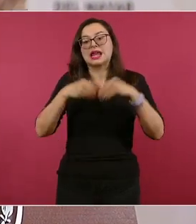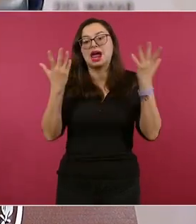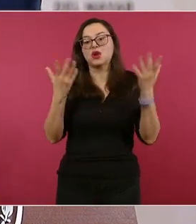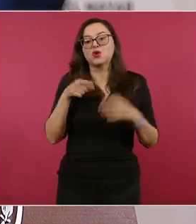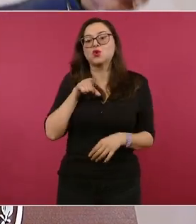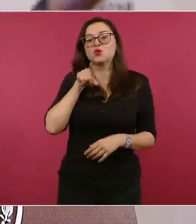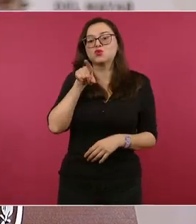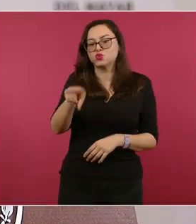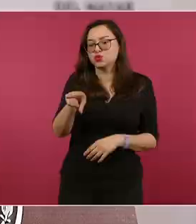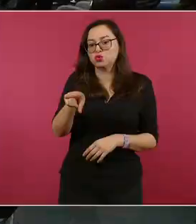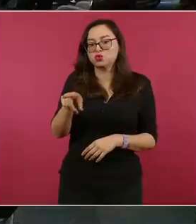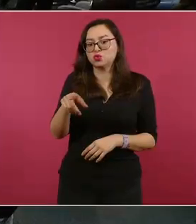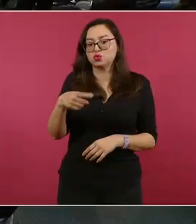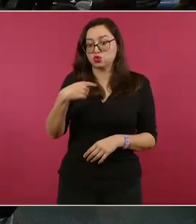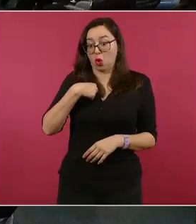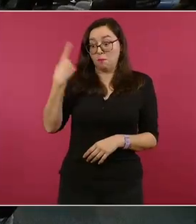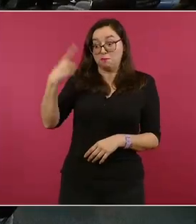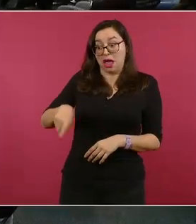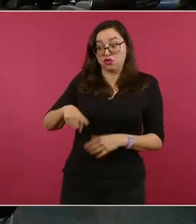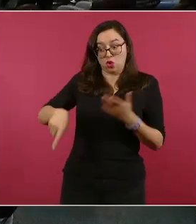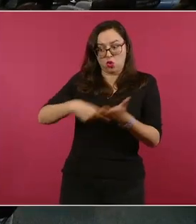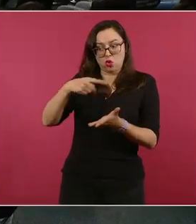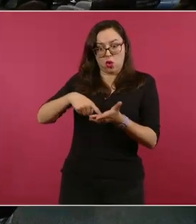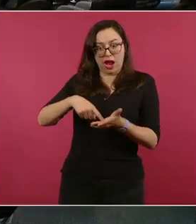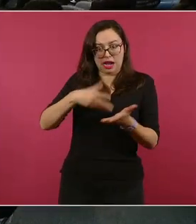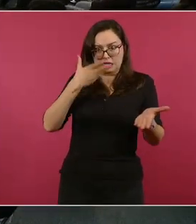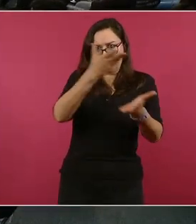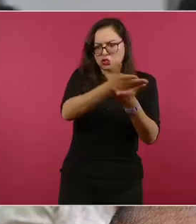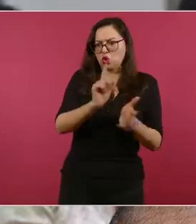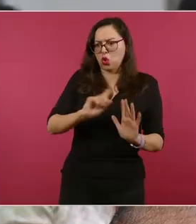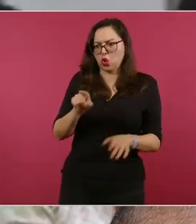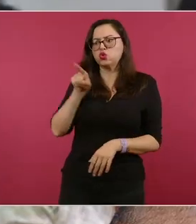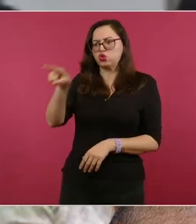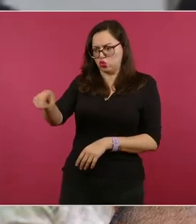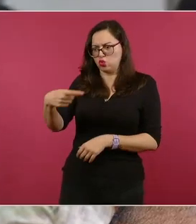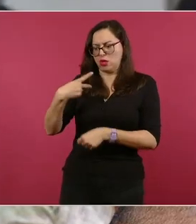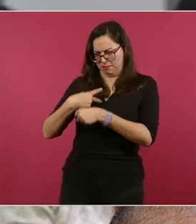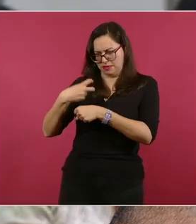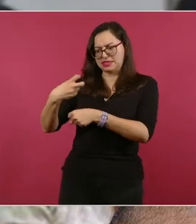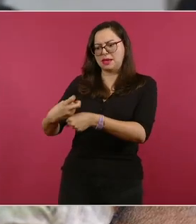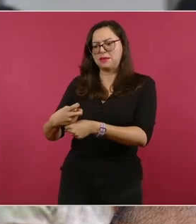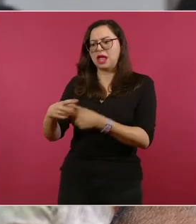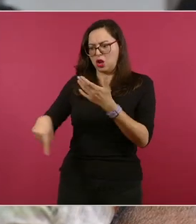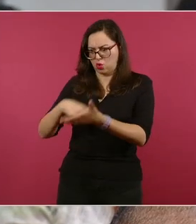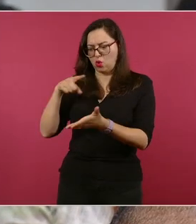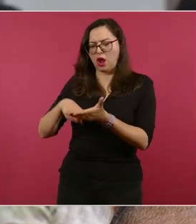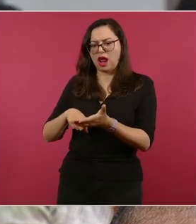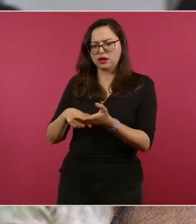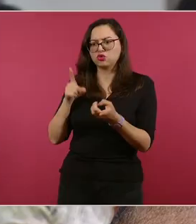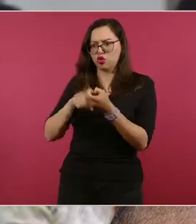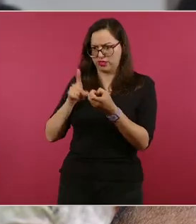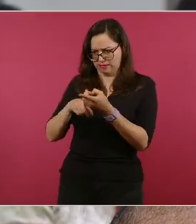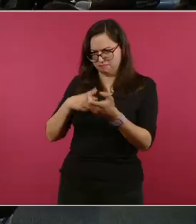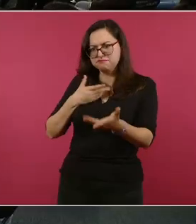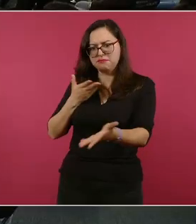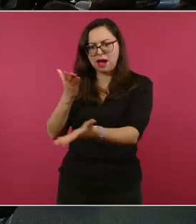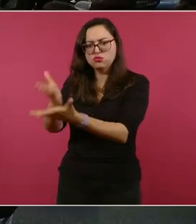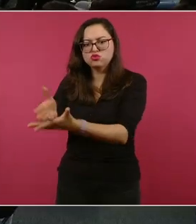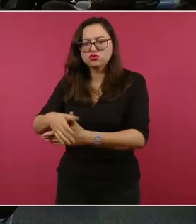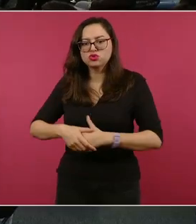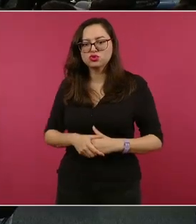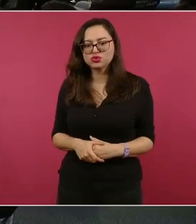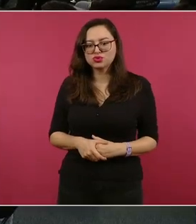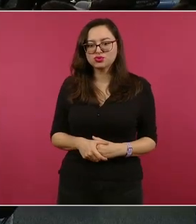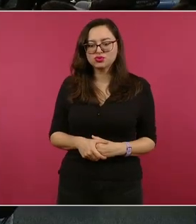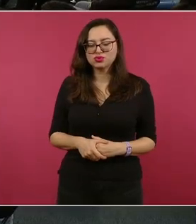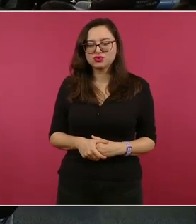Vamos a ir donde tú digas, pero nada más que vaya contigo o que